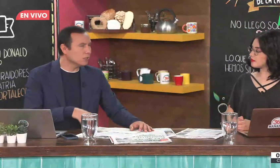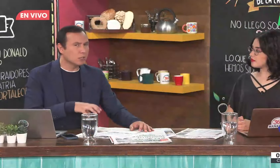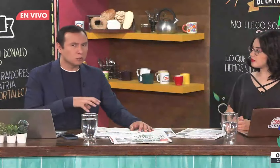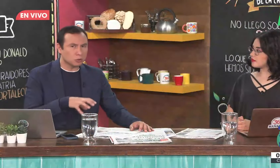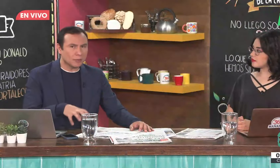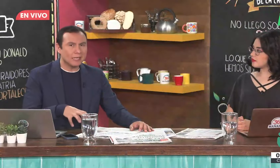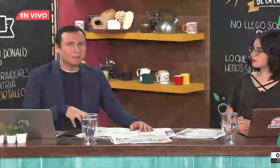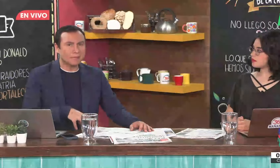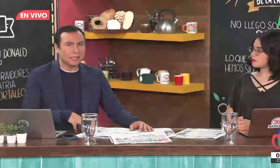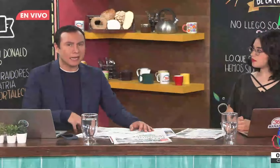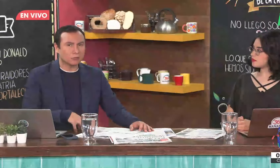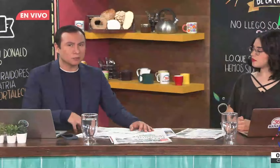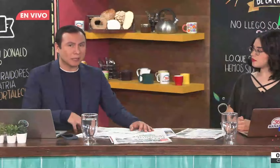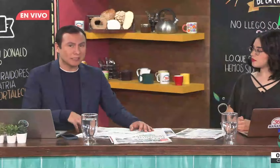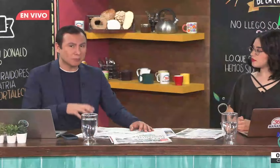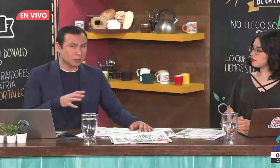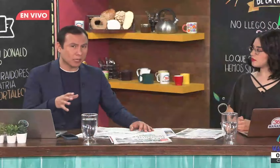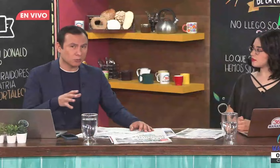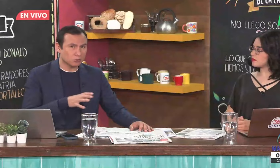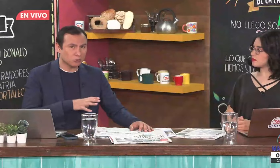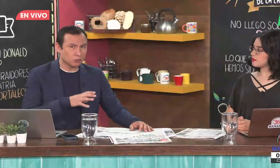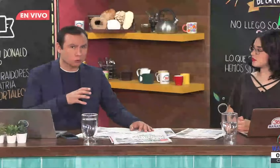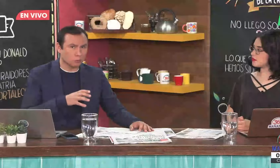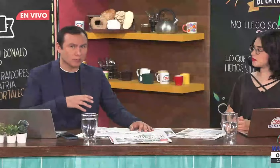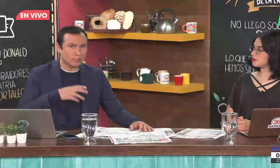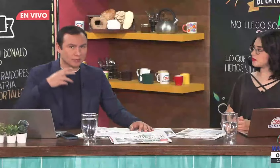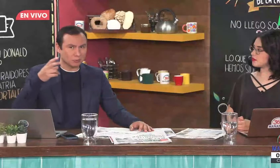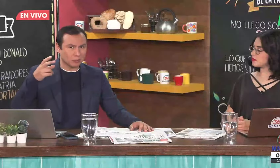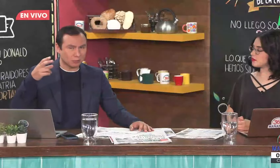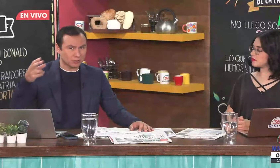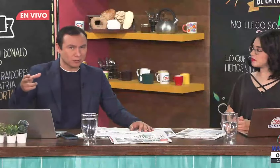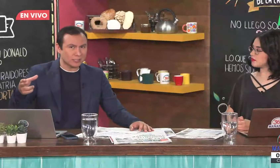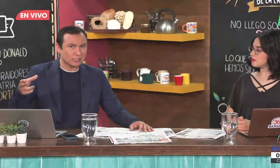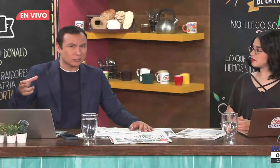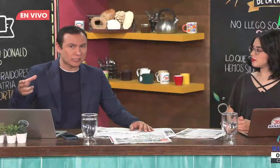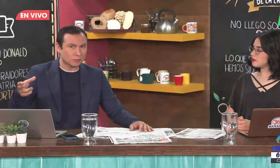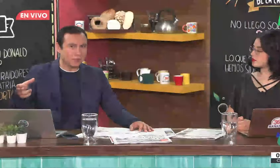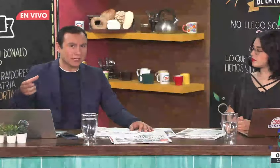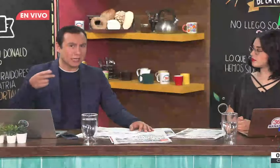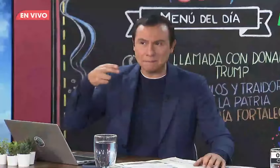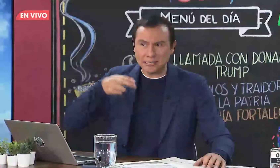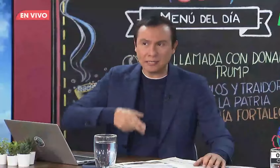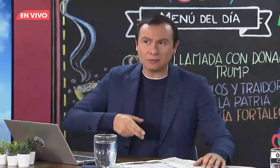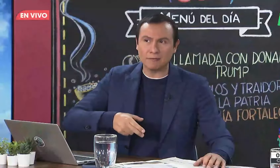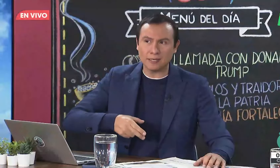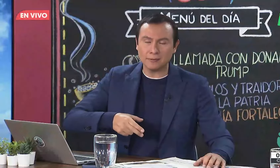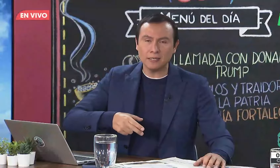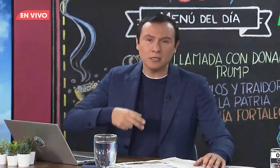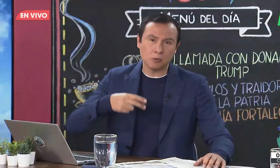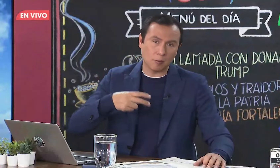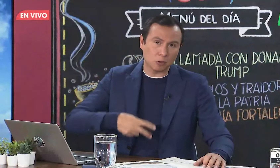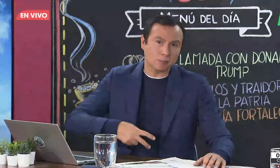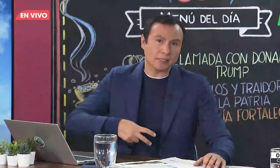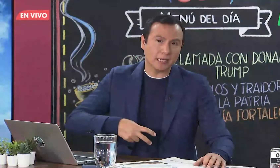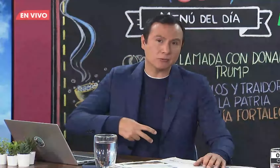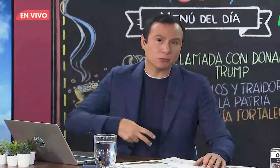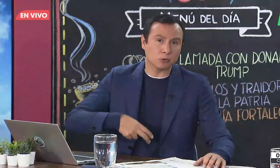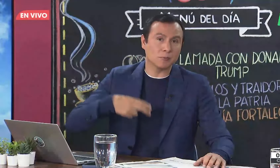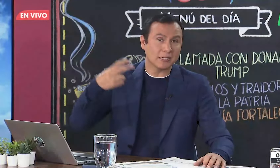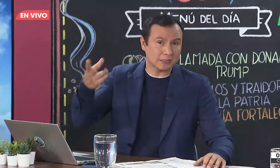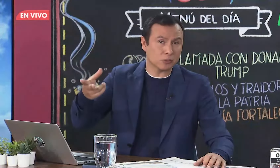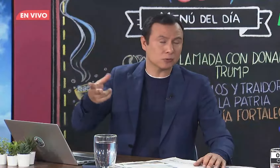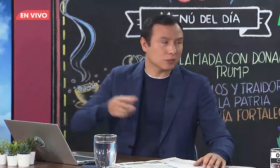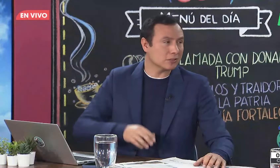Estados Unidos nos va a ir bien a los dos países porque a los dos nos conviene tanto a los estadounidenses les conviene que a México le vaya bien como los